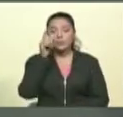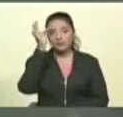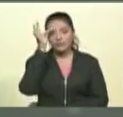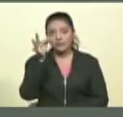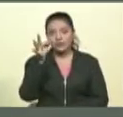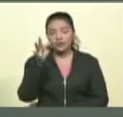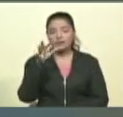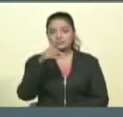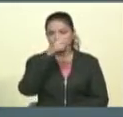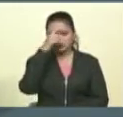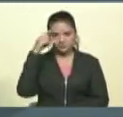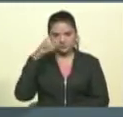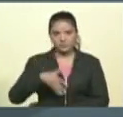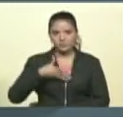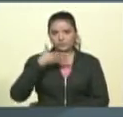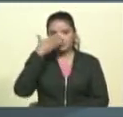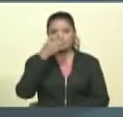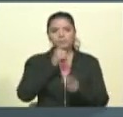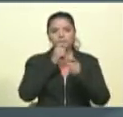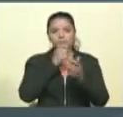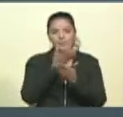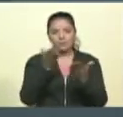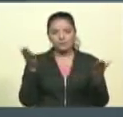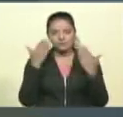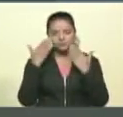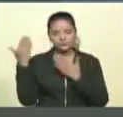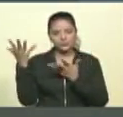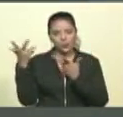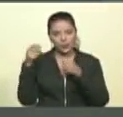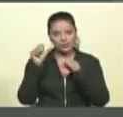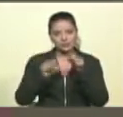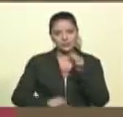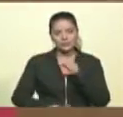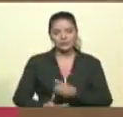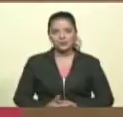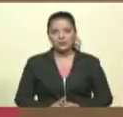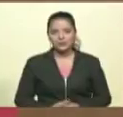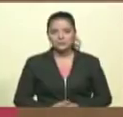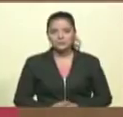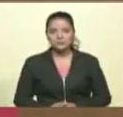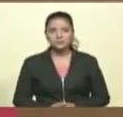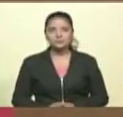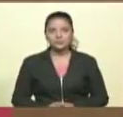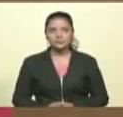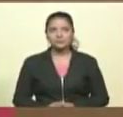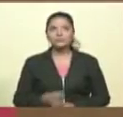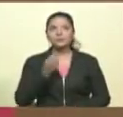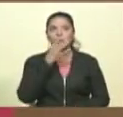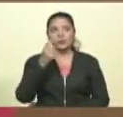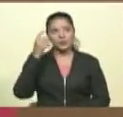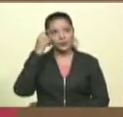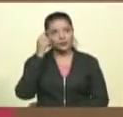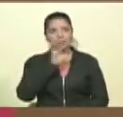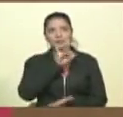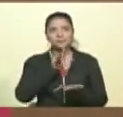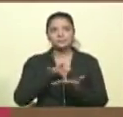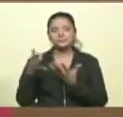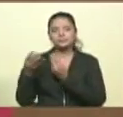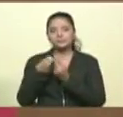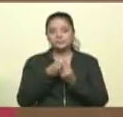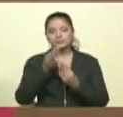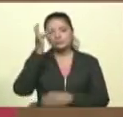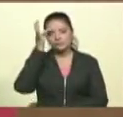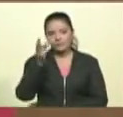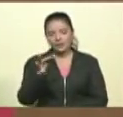Tarek William Saab, ofrece declaraciones. Adelante, Enny, cuéntanos los detalles. Así es, muy buenos días. Y es que me encuentro en compañía del